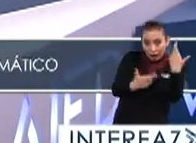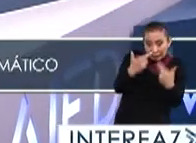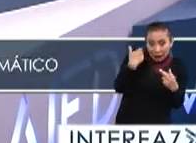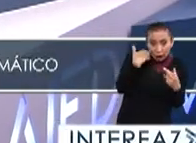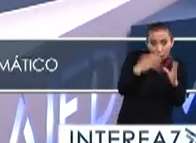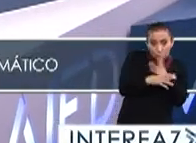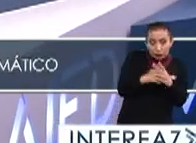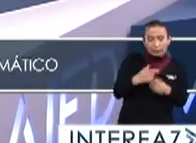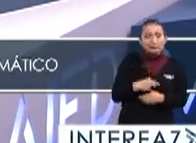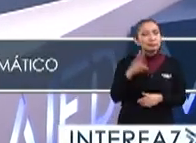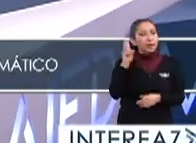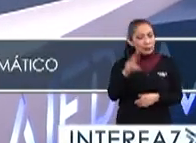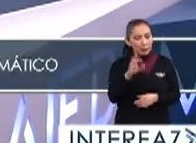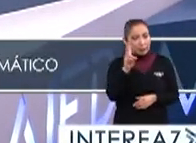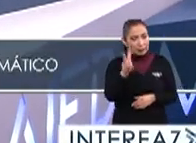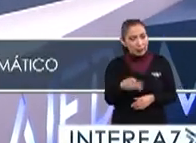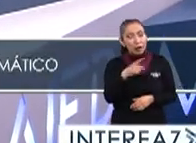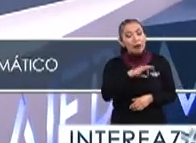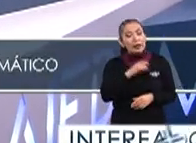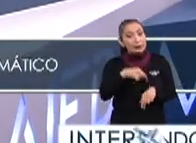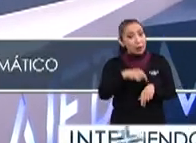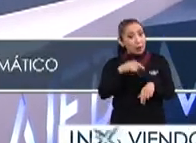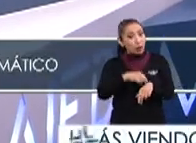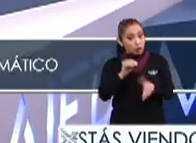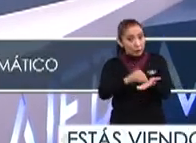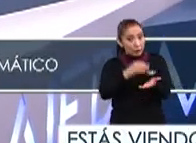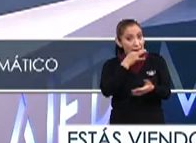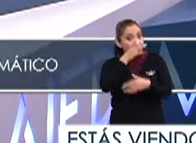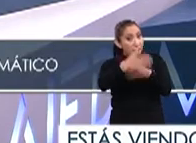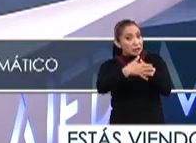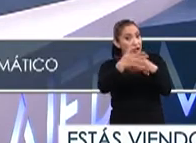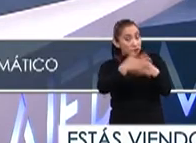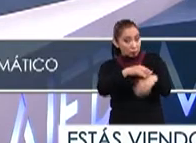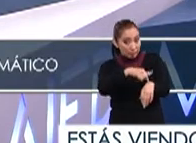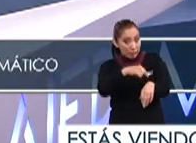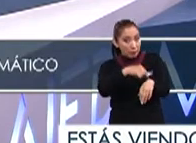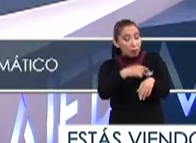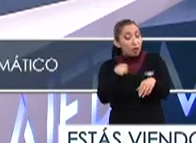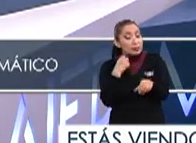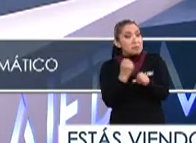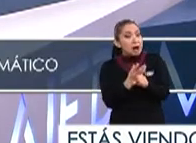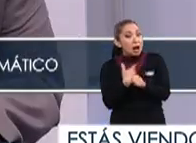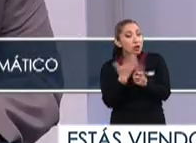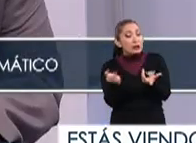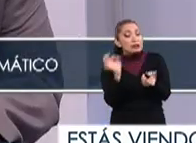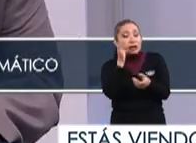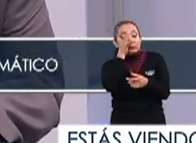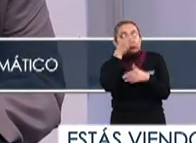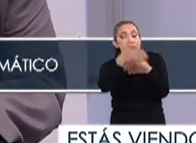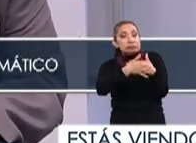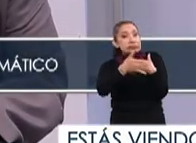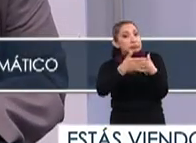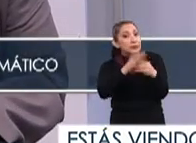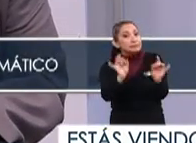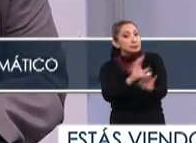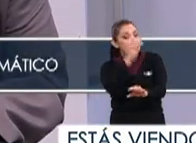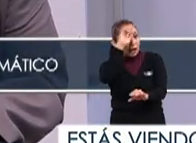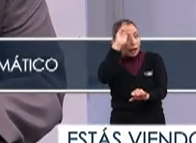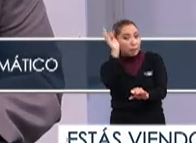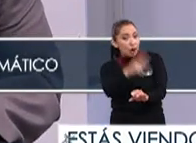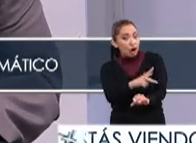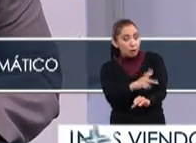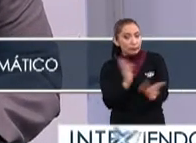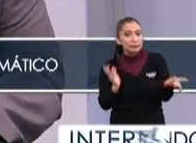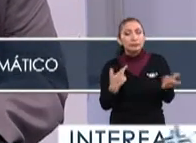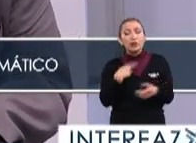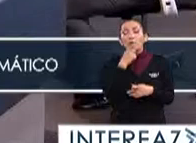Sí, claro, es totalmente correcto decir que estamos a tiempo, que está muy próximo tal vez. ¿Qué elementos utilizan ustedes para decir